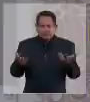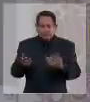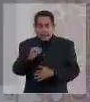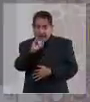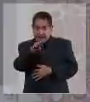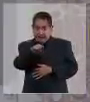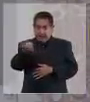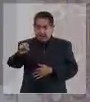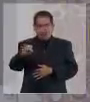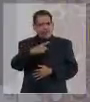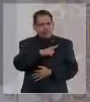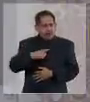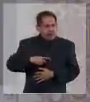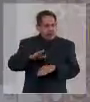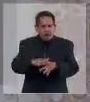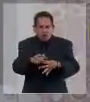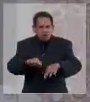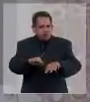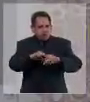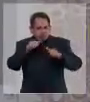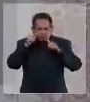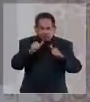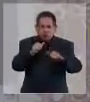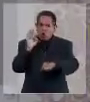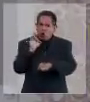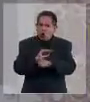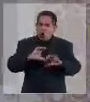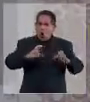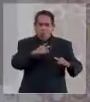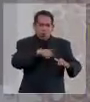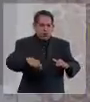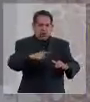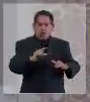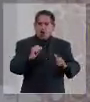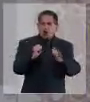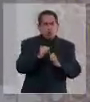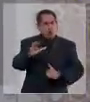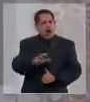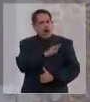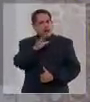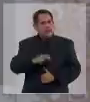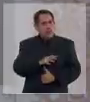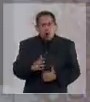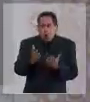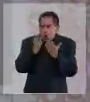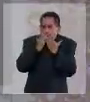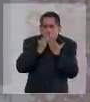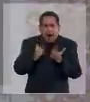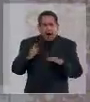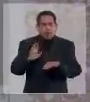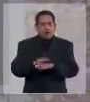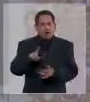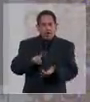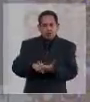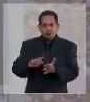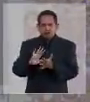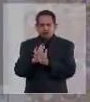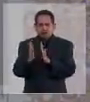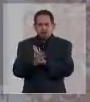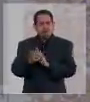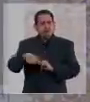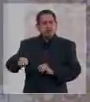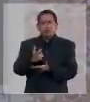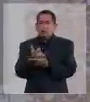una institución que dé servicio a la comunidad de primer mundo, no la da por esa complicidad que existe del salario